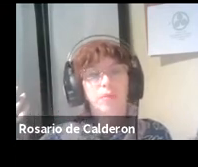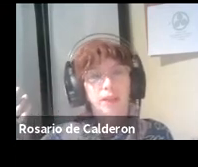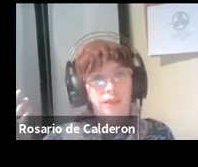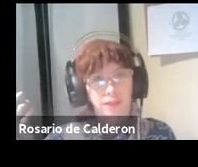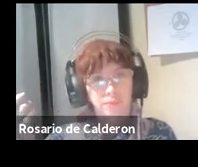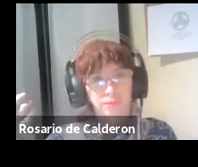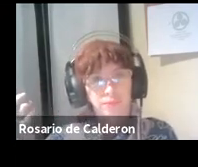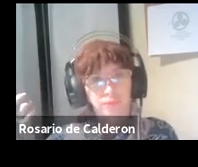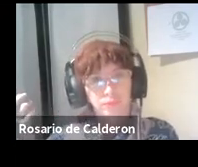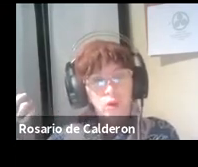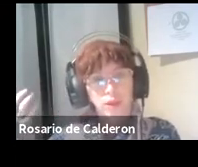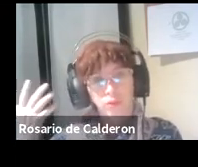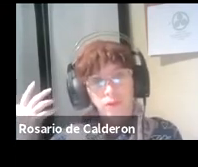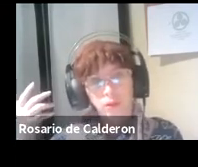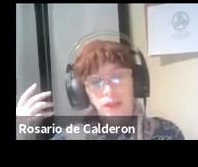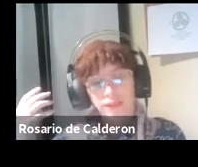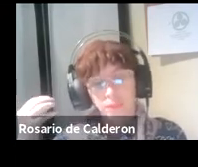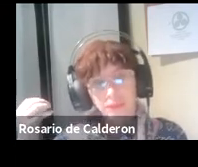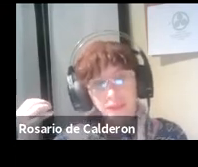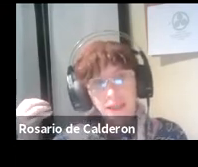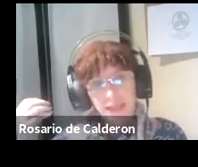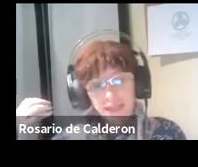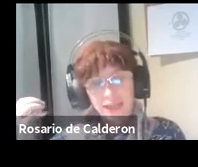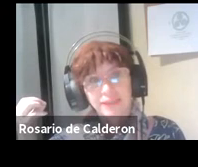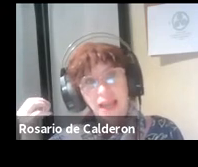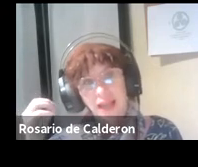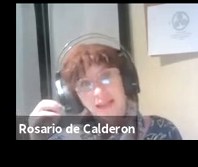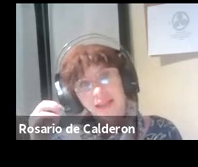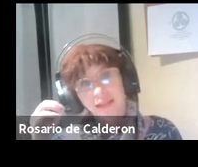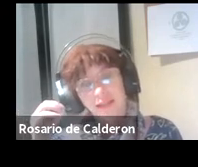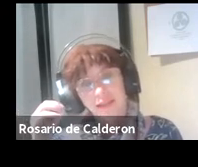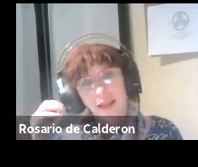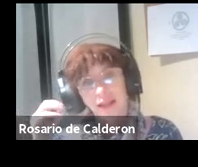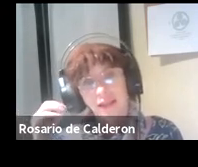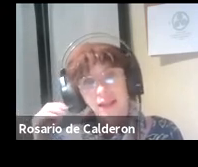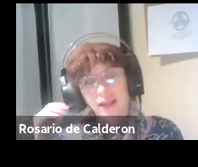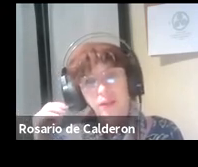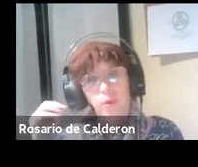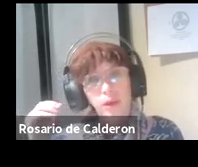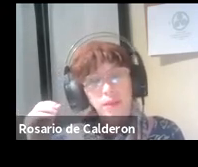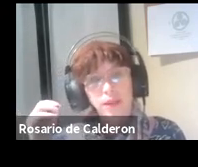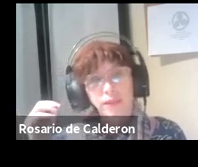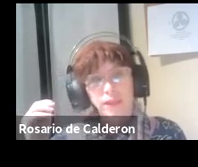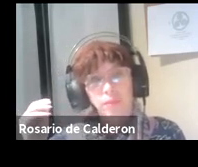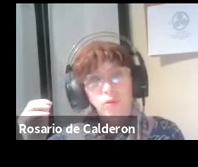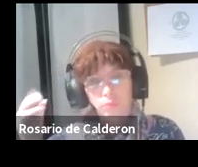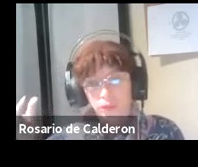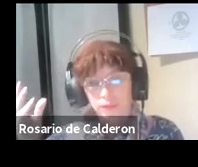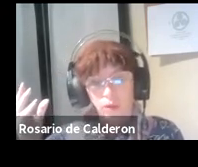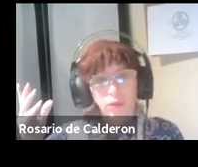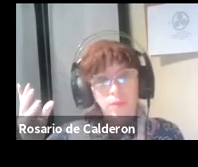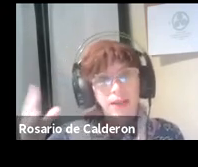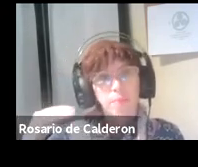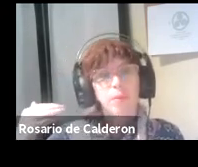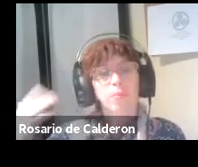es permanente no hemos hablado que la discapacidad es aquel aquel el problema que tenemos por